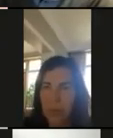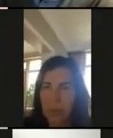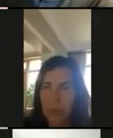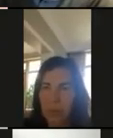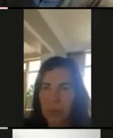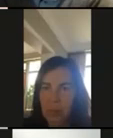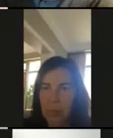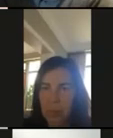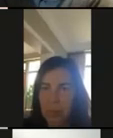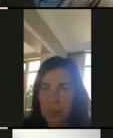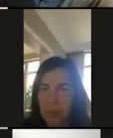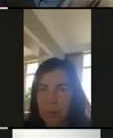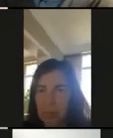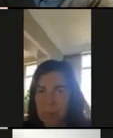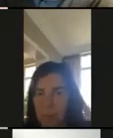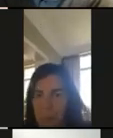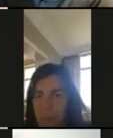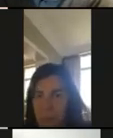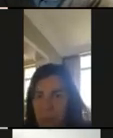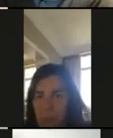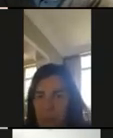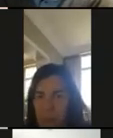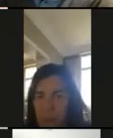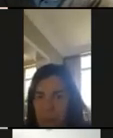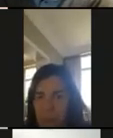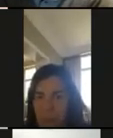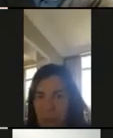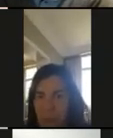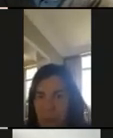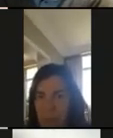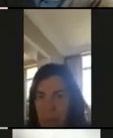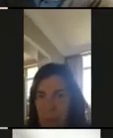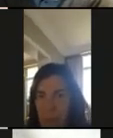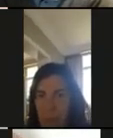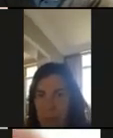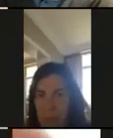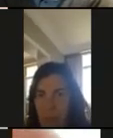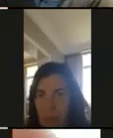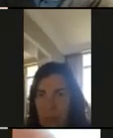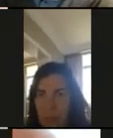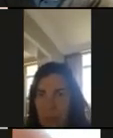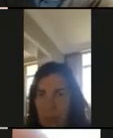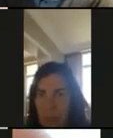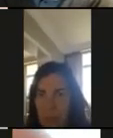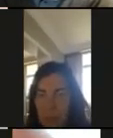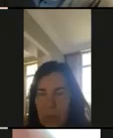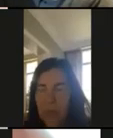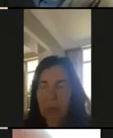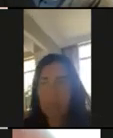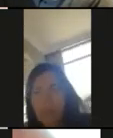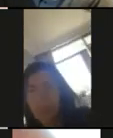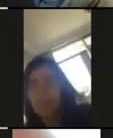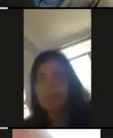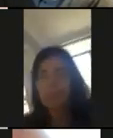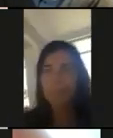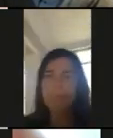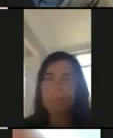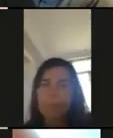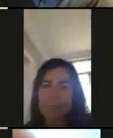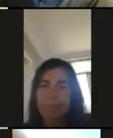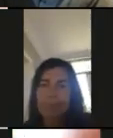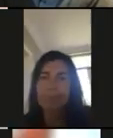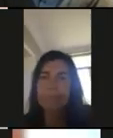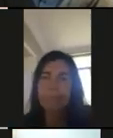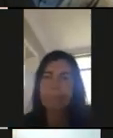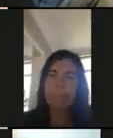pero venía de un hogar humilde en un momento dado recuerden que estamos antes de la reforma de 1918